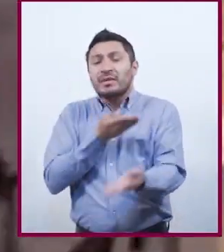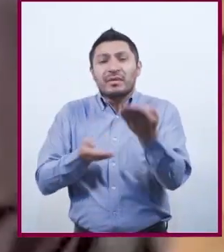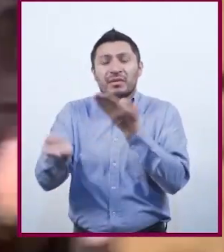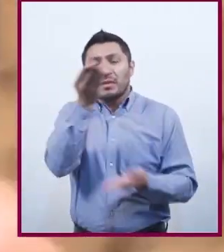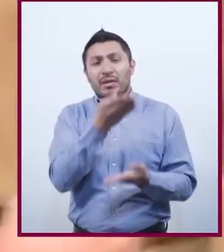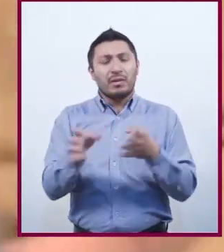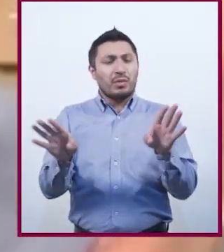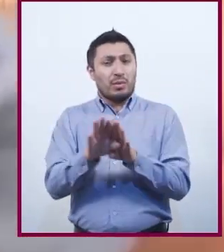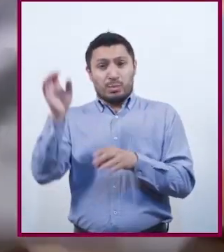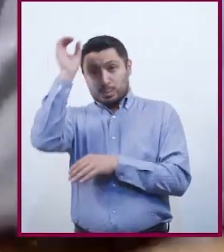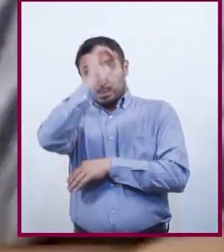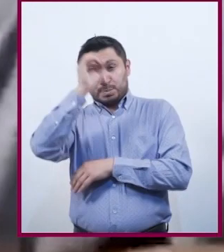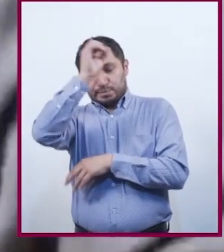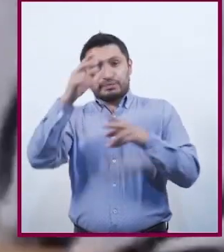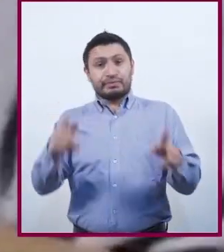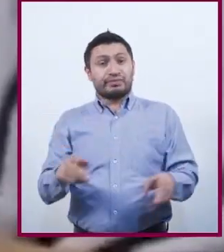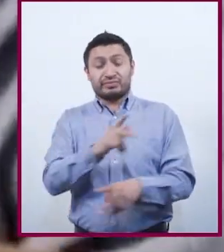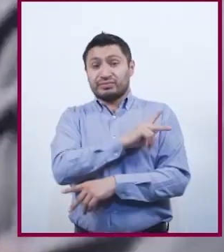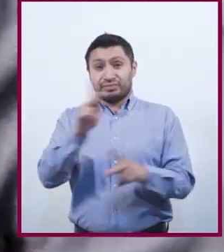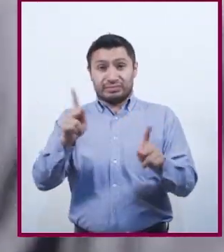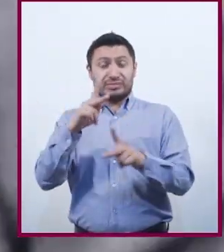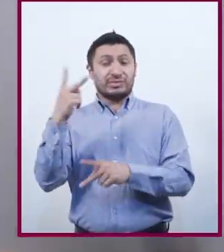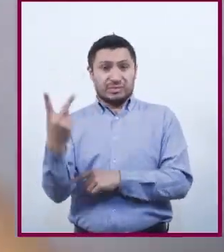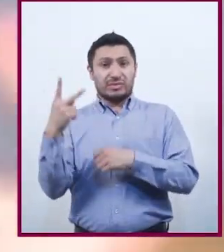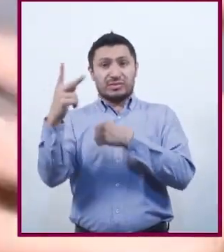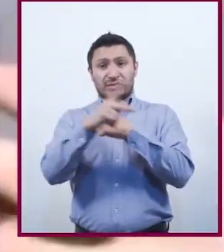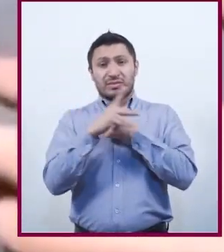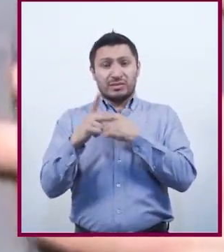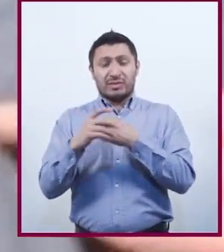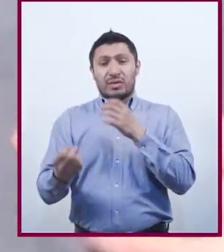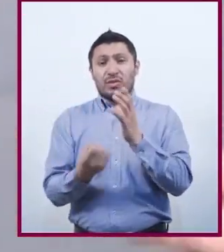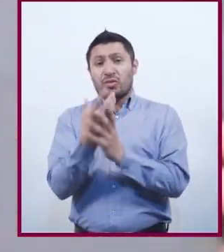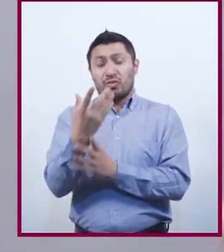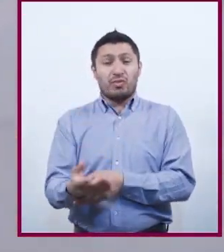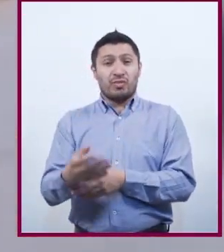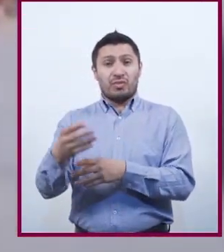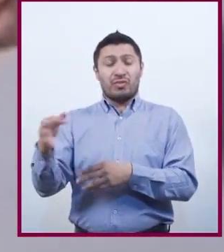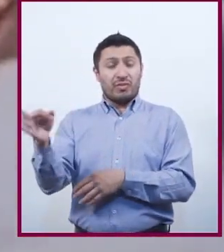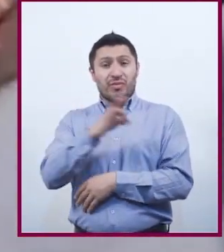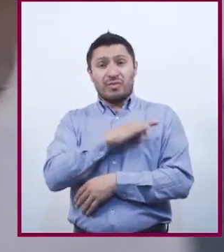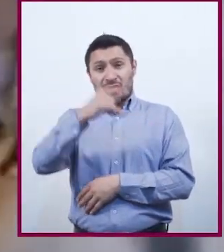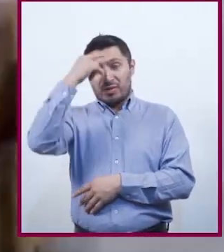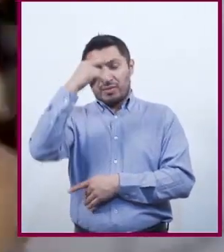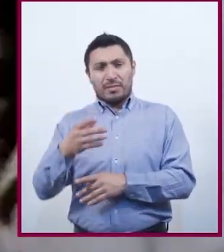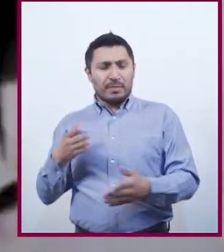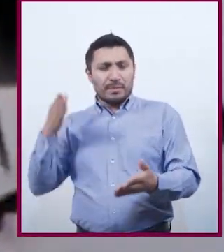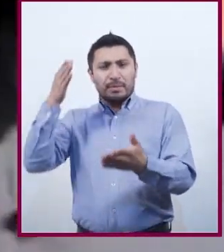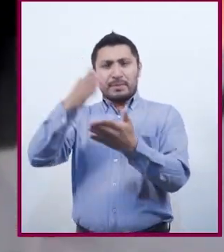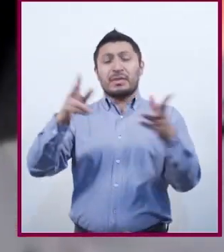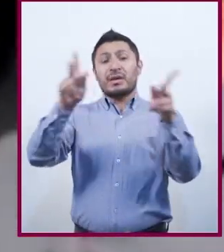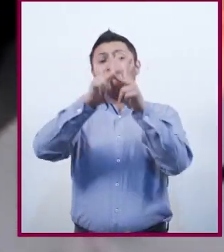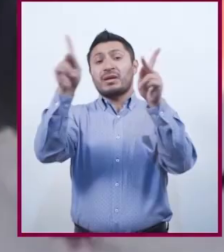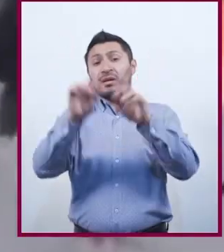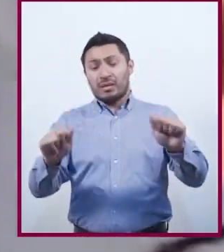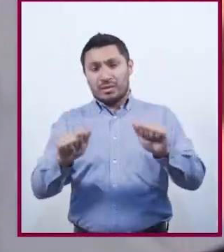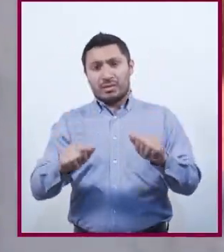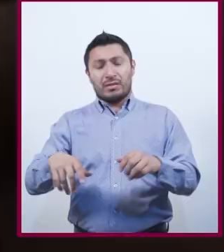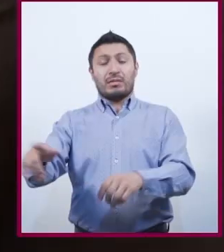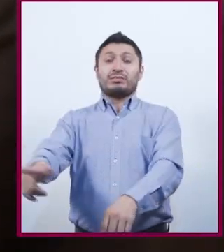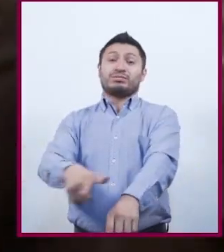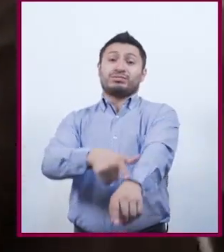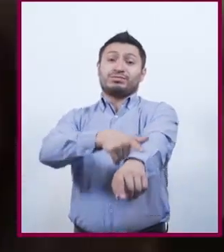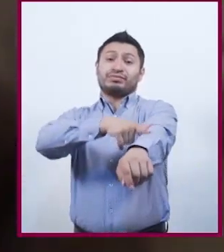de soldados provocó en la opinión pública de ambos países una nueva esperanza para encontrar un camino hacia la paz en